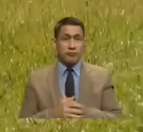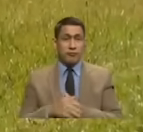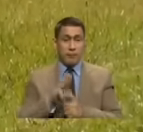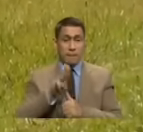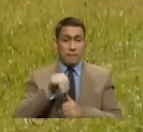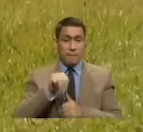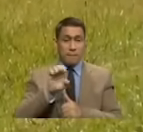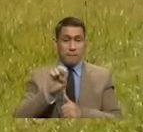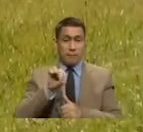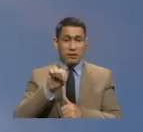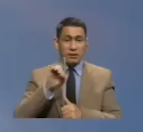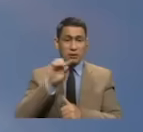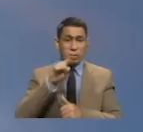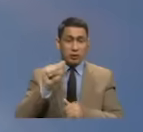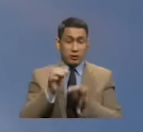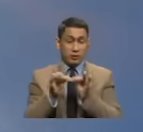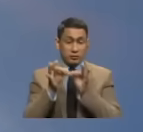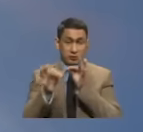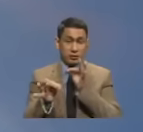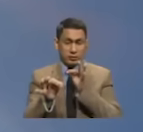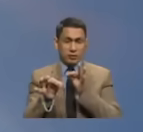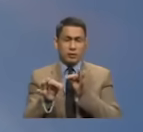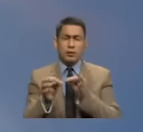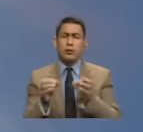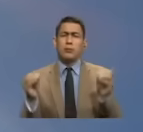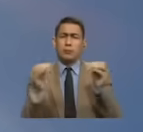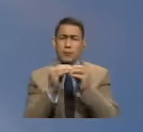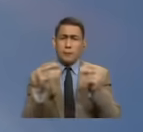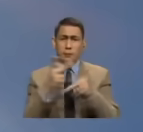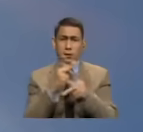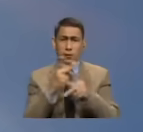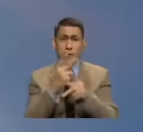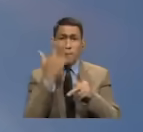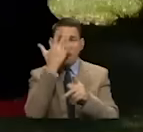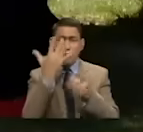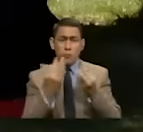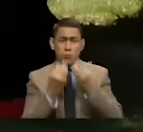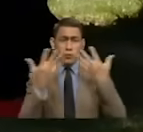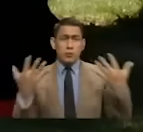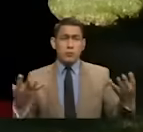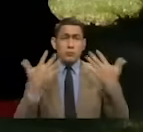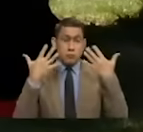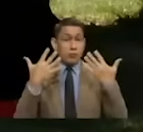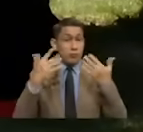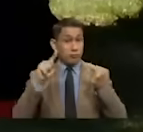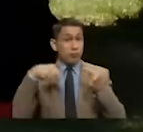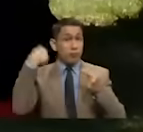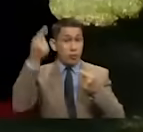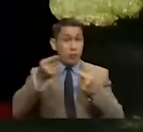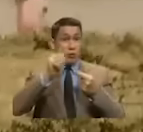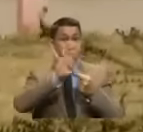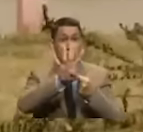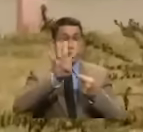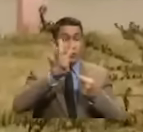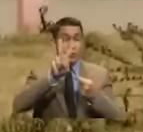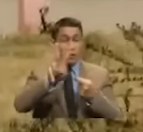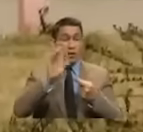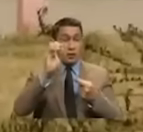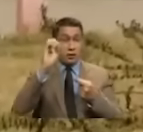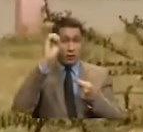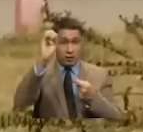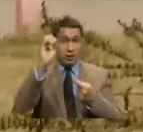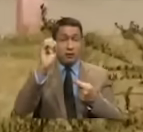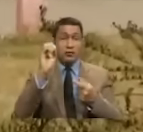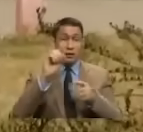alerta roja, y se espera que en los próximos días los termómetros superen los 42 grados centígrados en algunas regiones. El